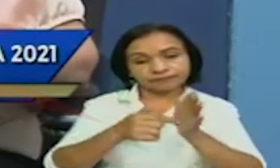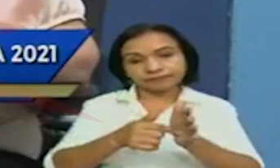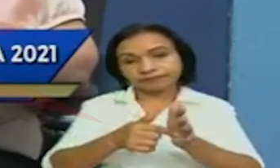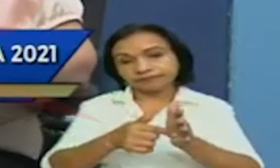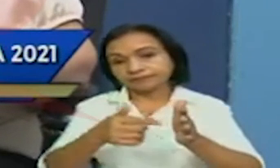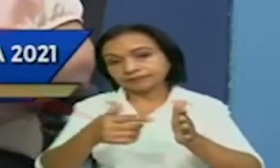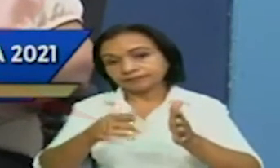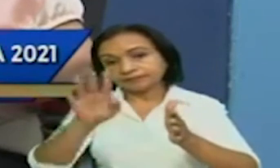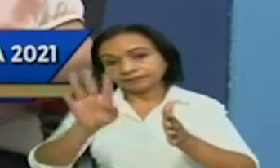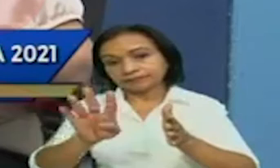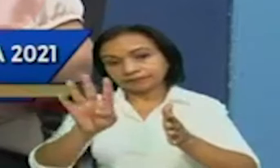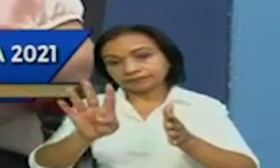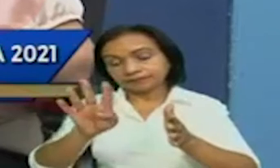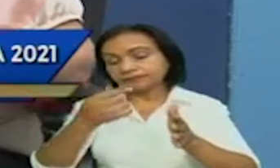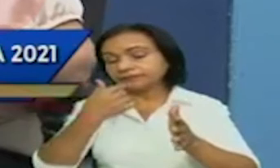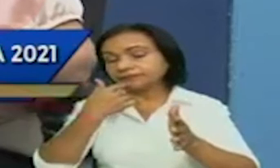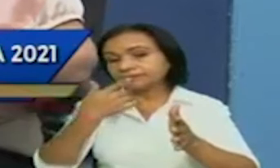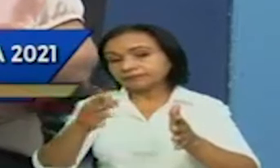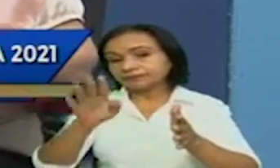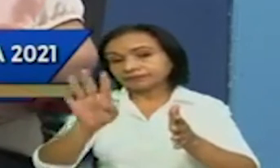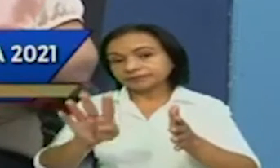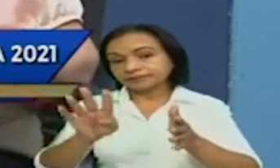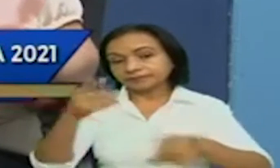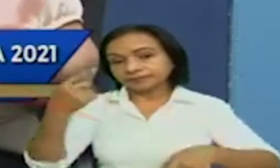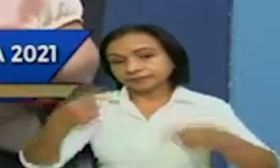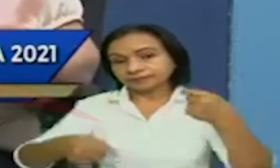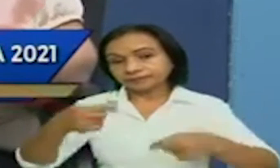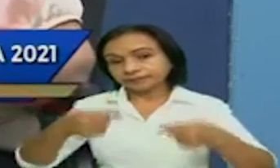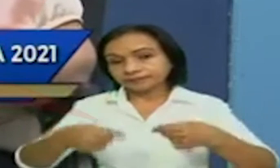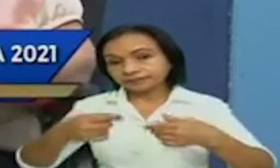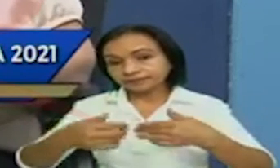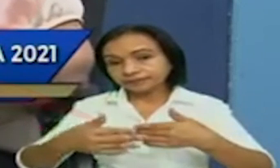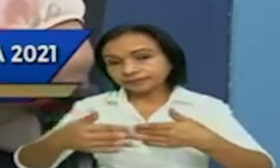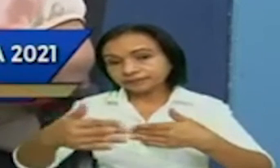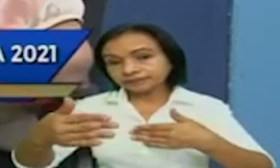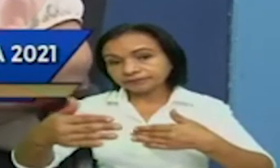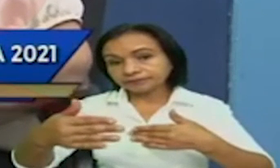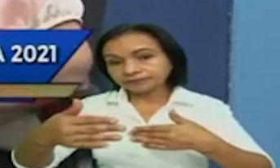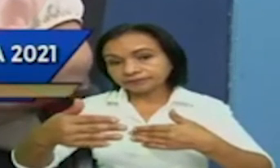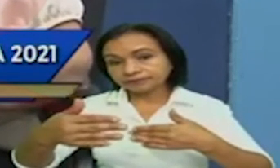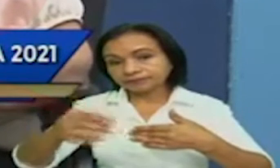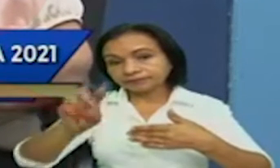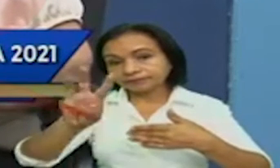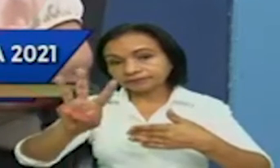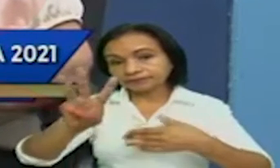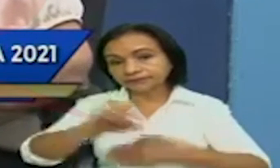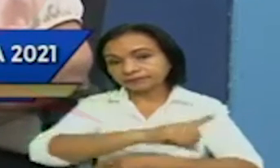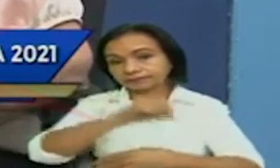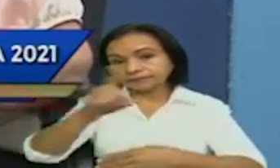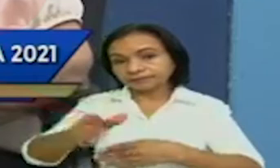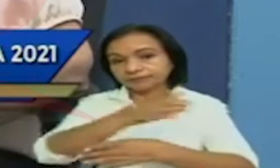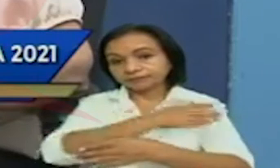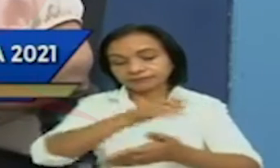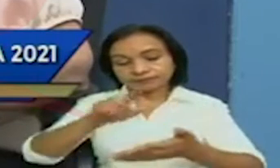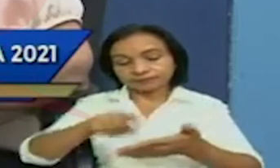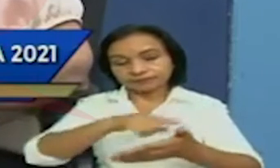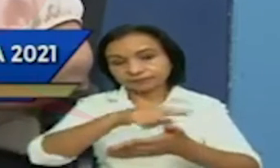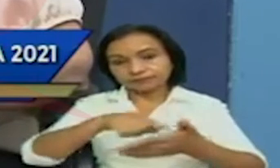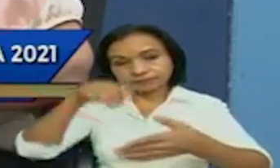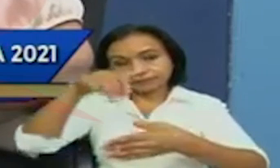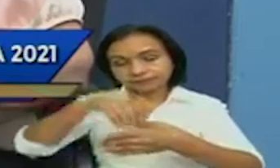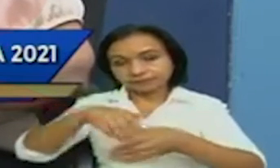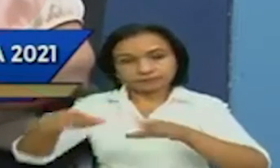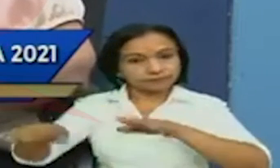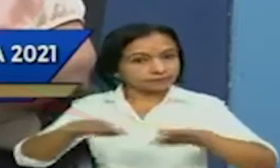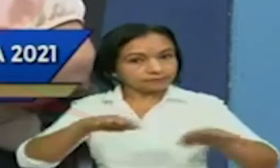palabra 4 porque no podemos dar cédula 3 días antes de las elecciones, ¿verdad? Okay. Según las